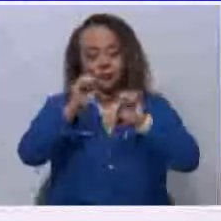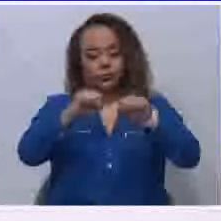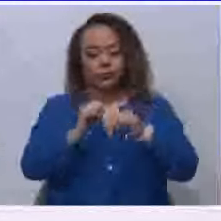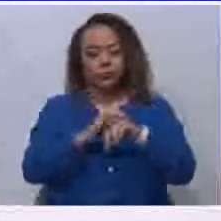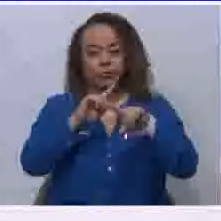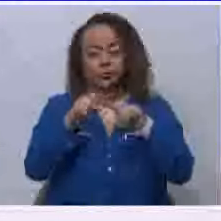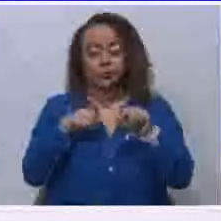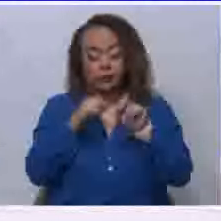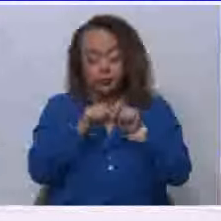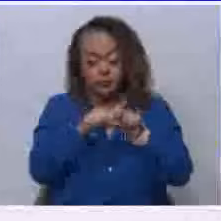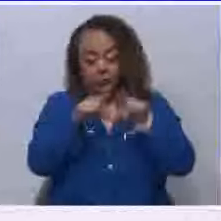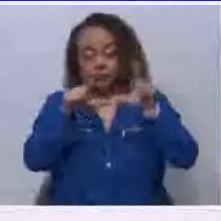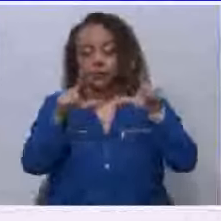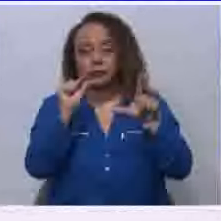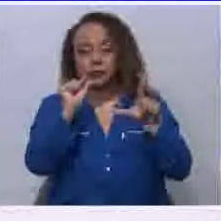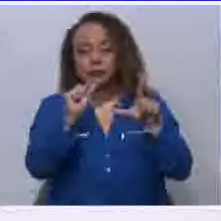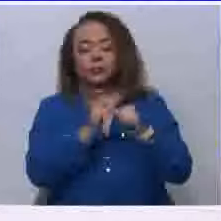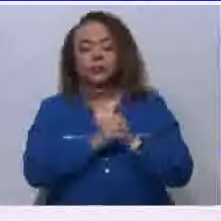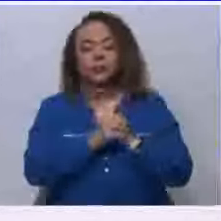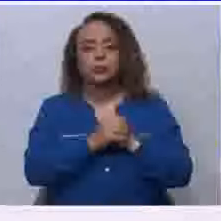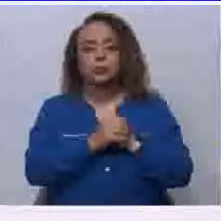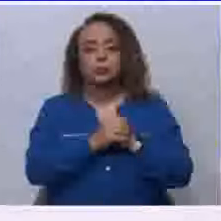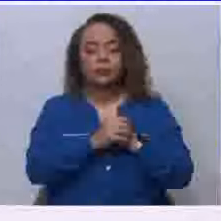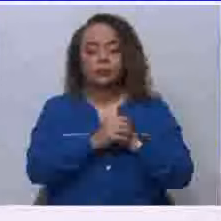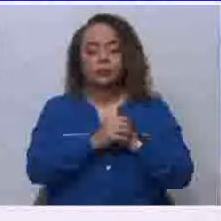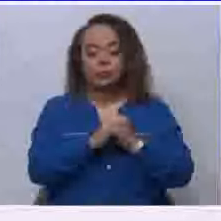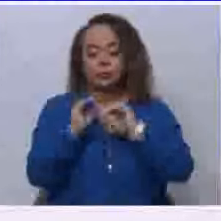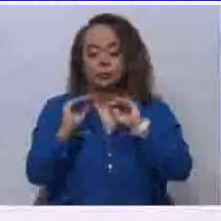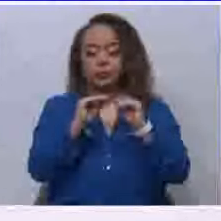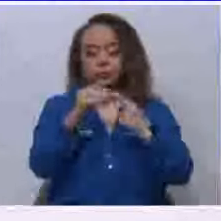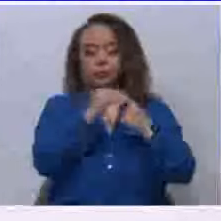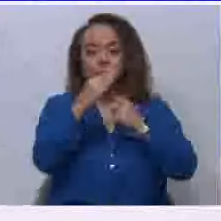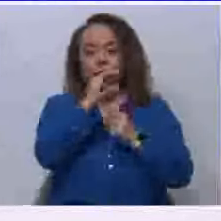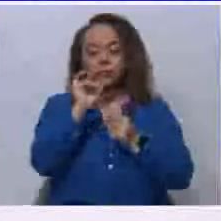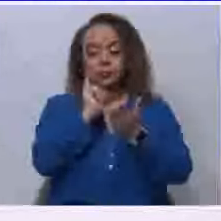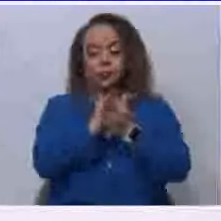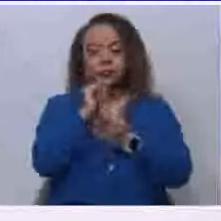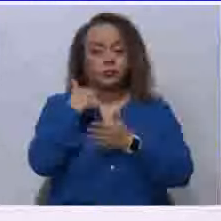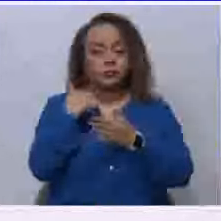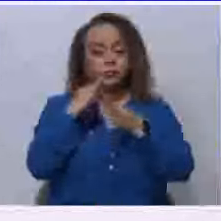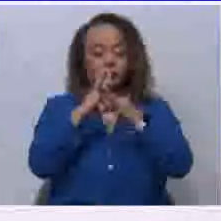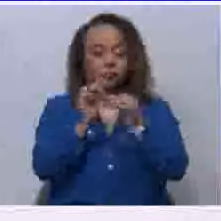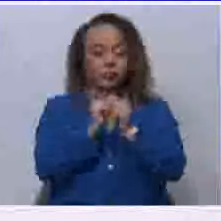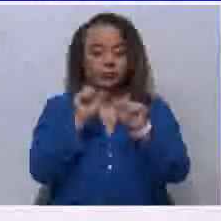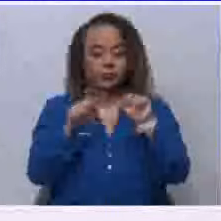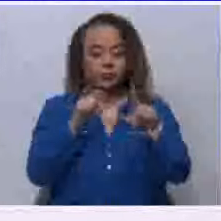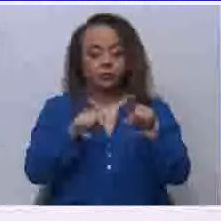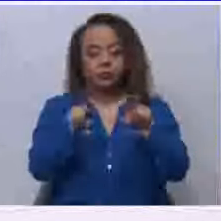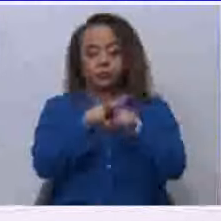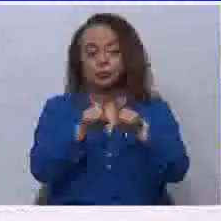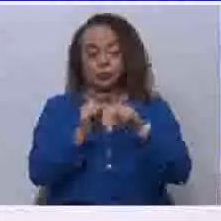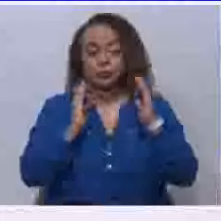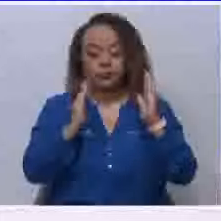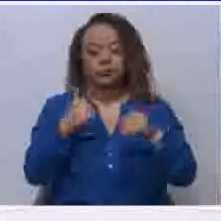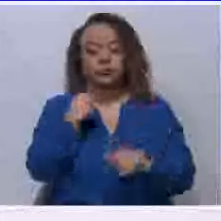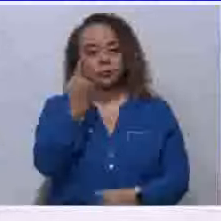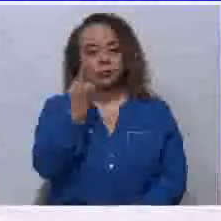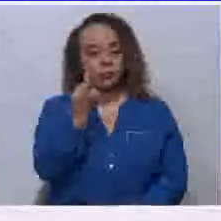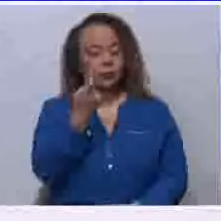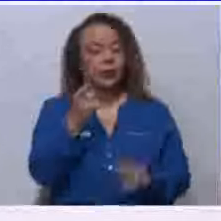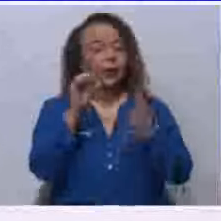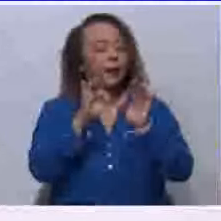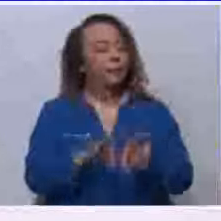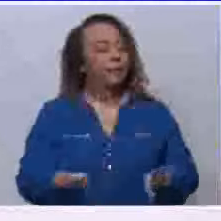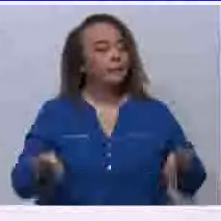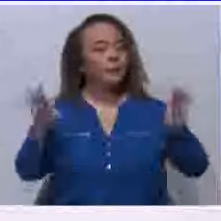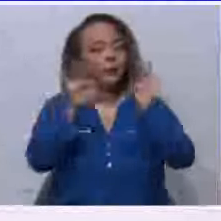hago doble clic, un toquecito, la formación de especialistas. Y eso no solo tiene que ver con los delanteros, lo podemos ver con los laterales. Hay un vacío